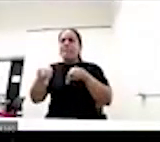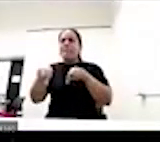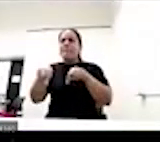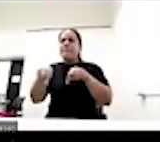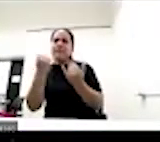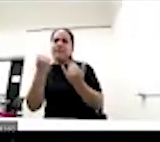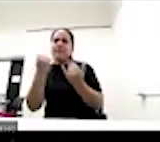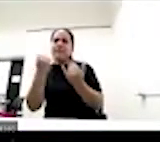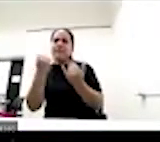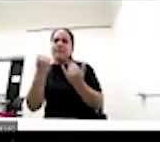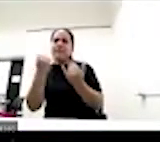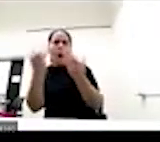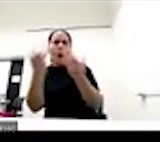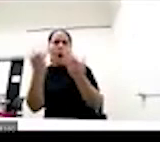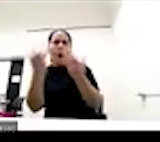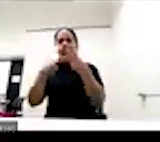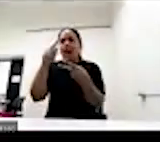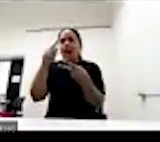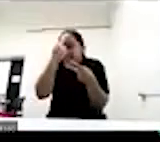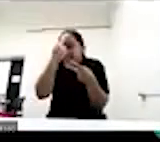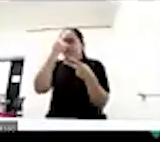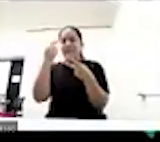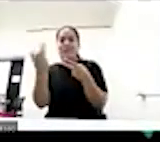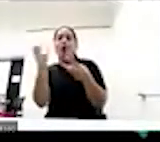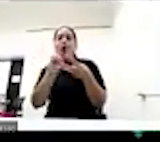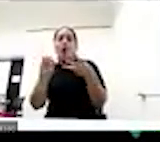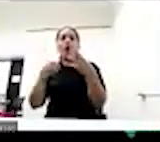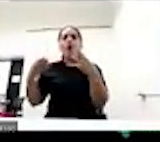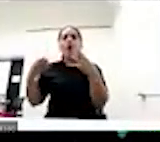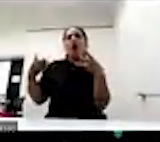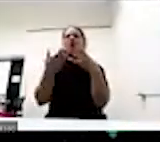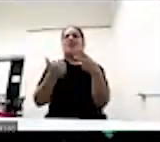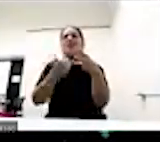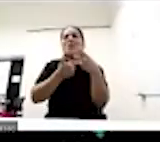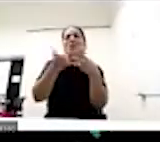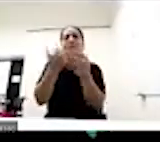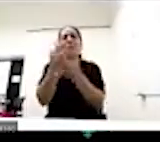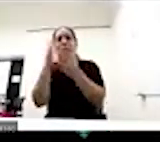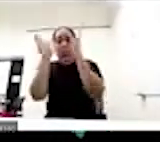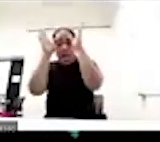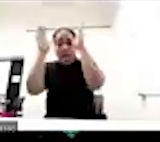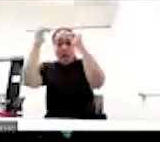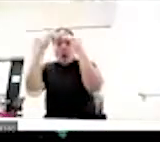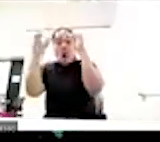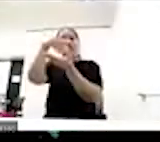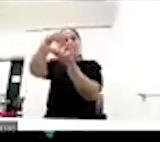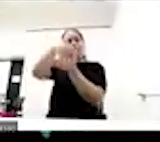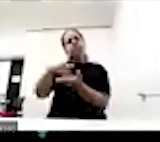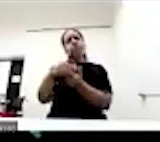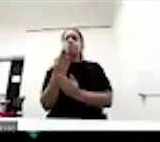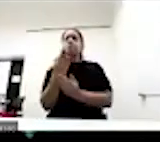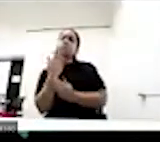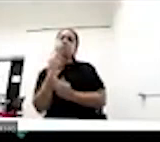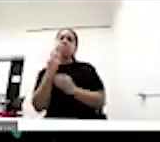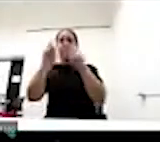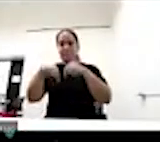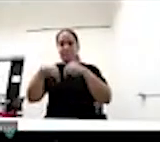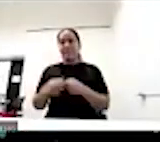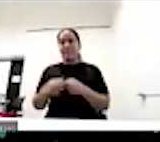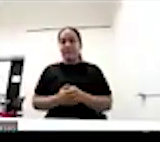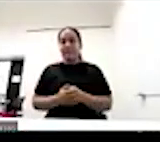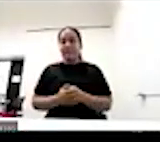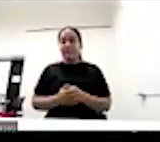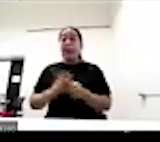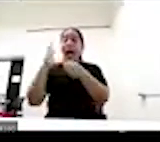las creencias, contra el prejuicio o la posición más confortable. El arte